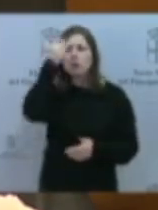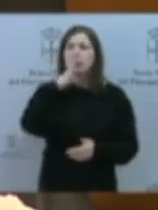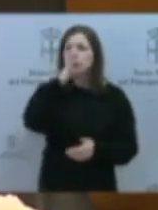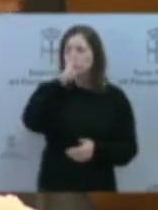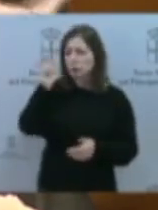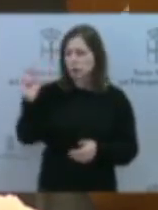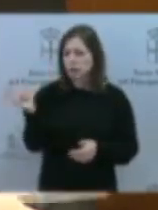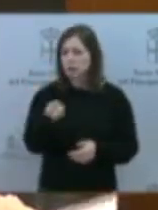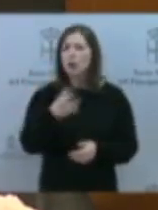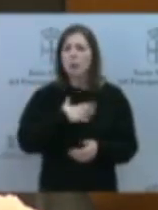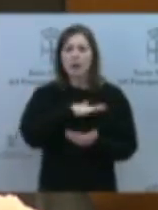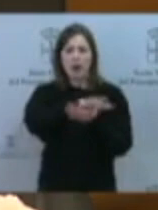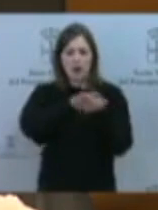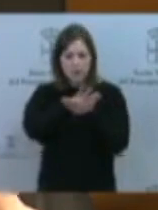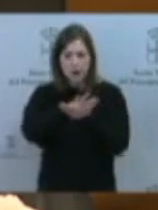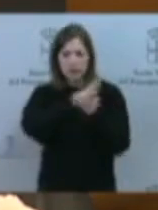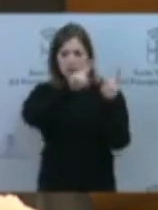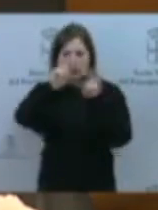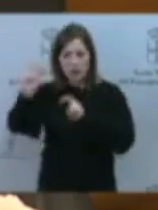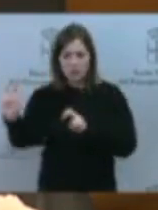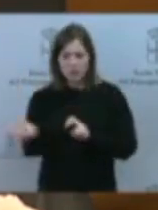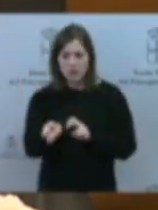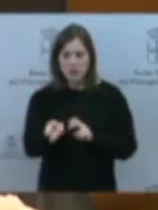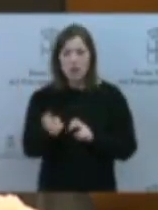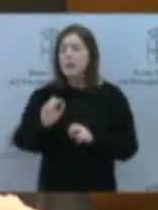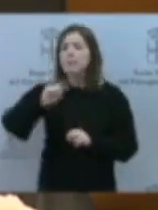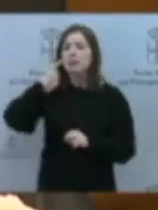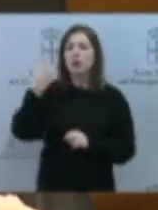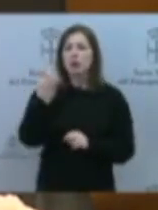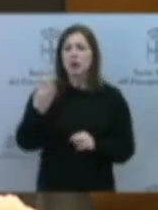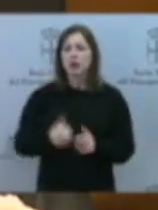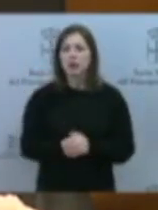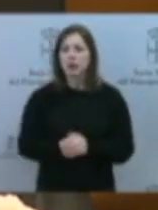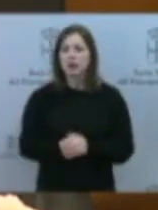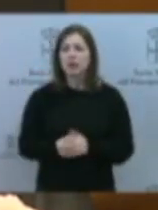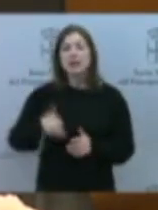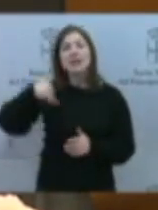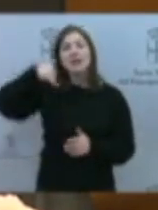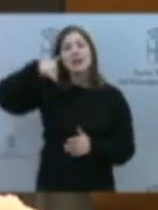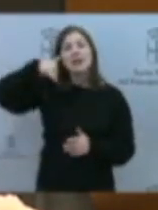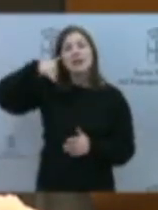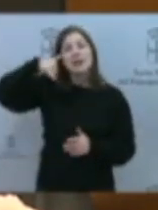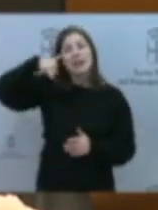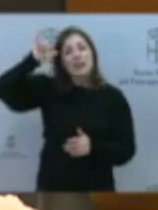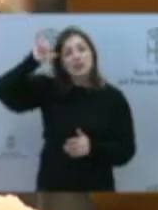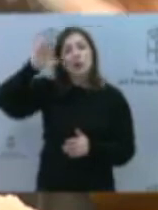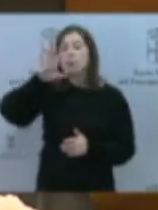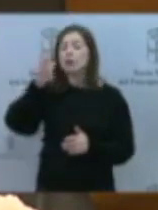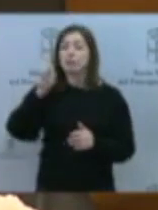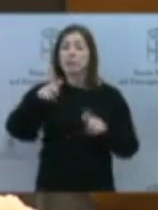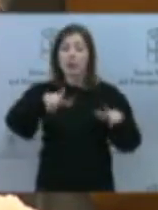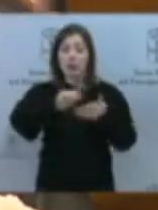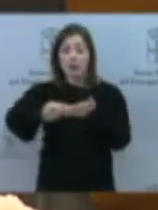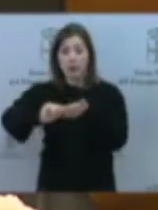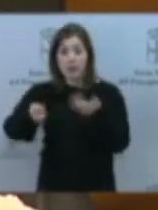de los acontecimientos. En primer lugar, el riesgo, porque lo hemos vivido, de cierre de oficinas a lo largo y ancho de todo el territorio, especialmente en los barrios